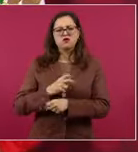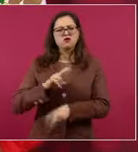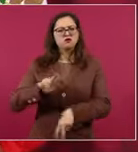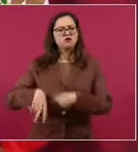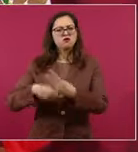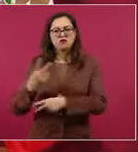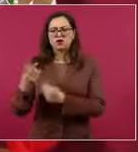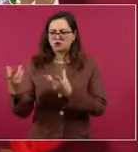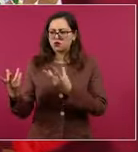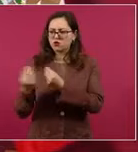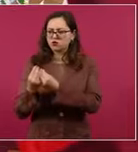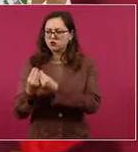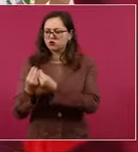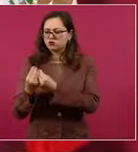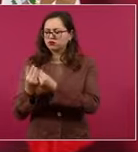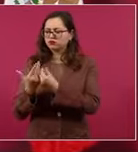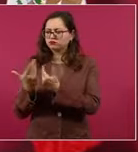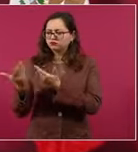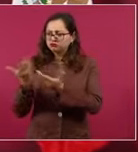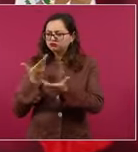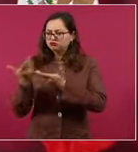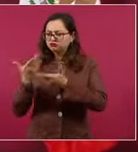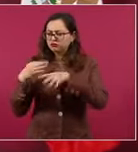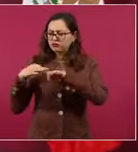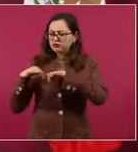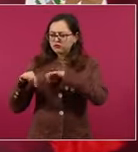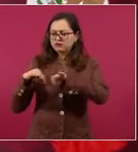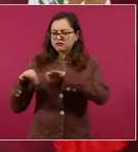Empezamos ahí el programa de